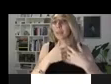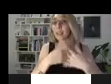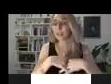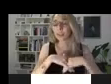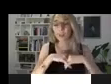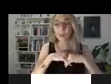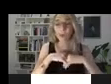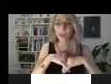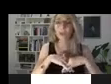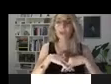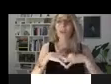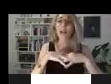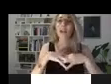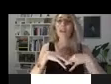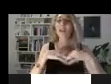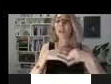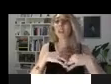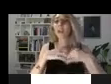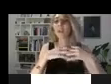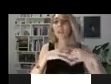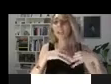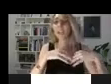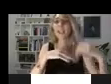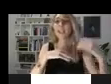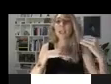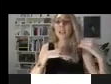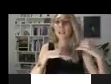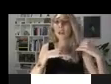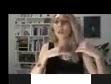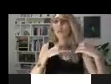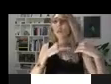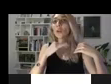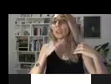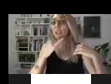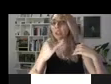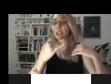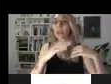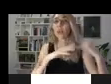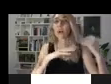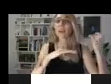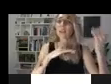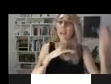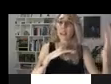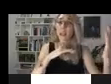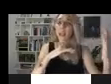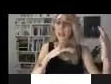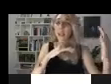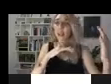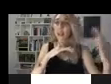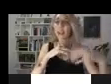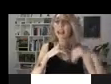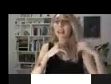el imperio de Estados Unidos se ha sostenido como tal, y en segundo y tercer lugar